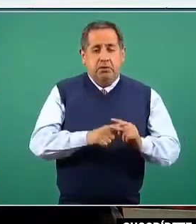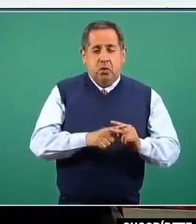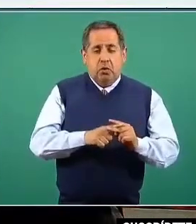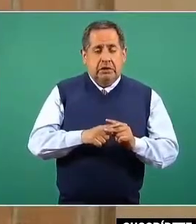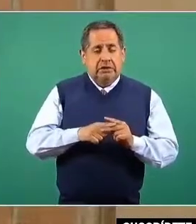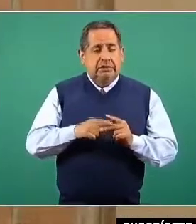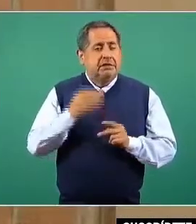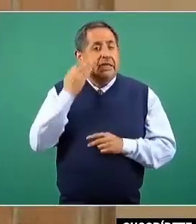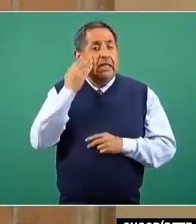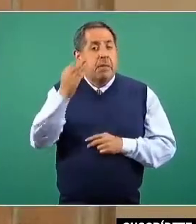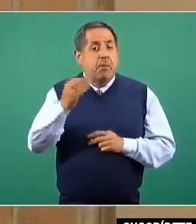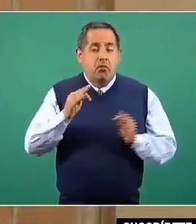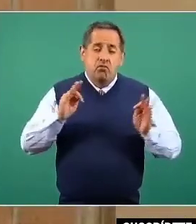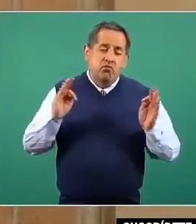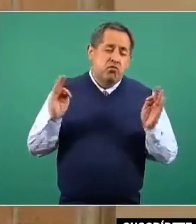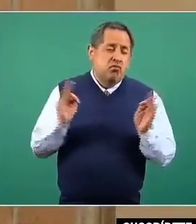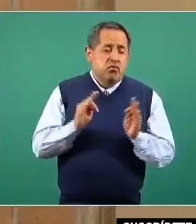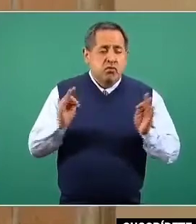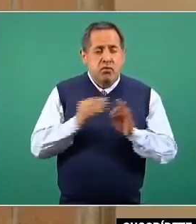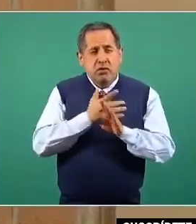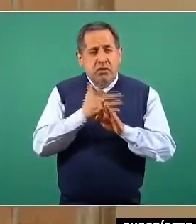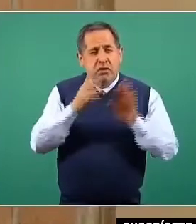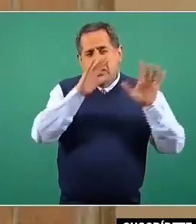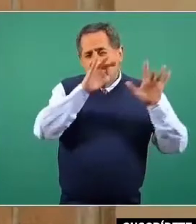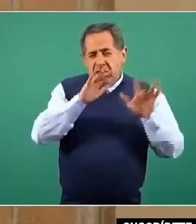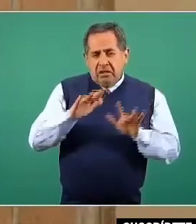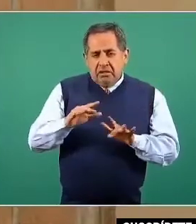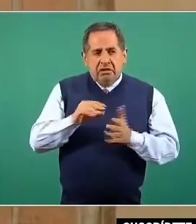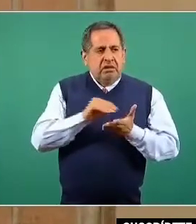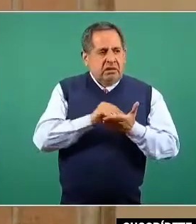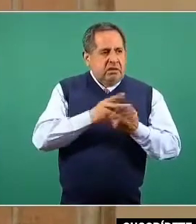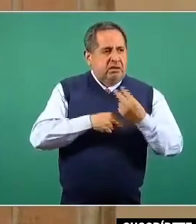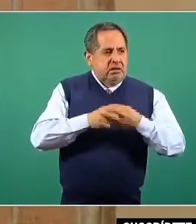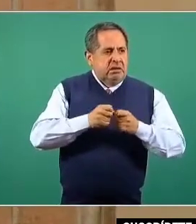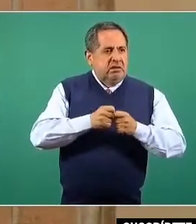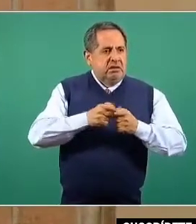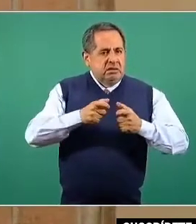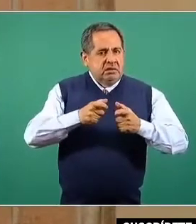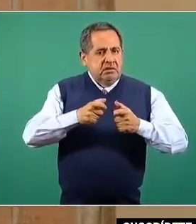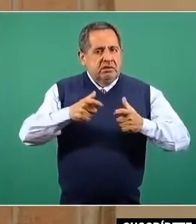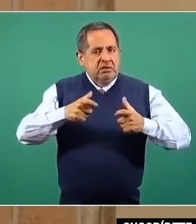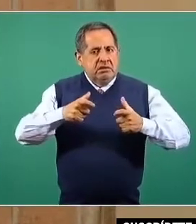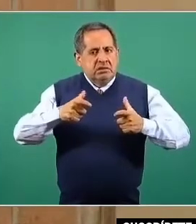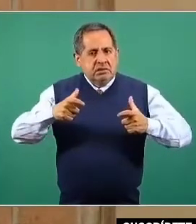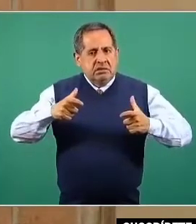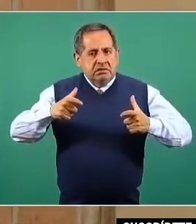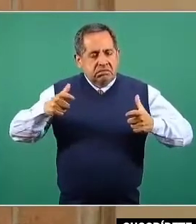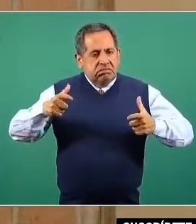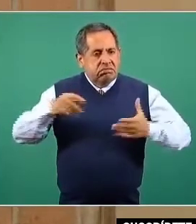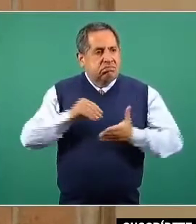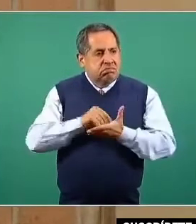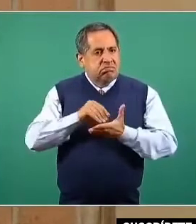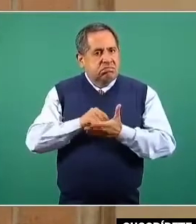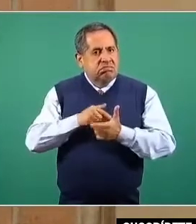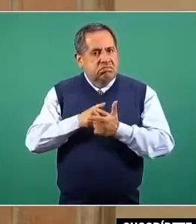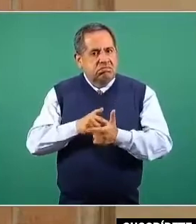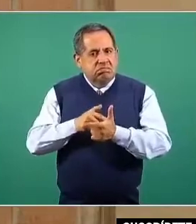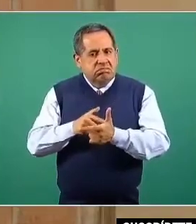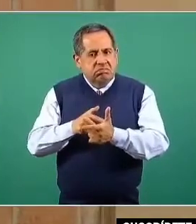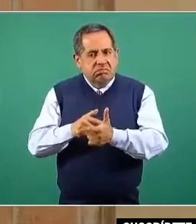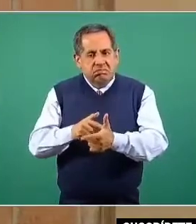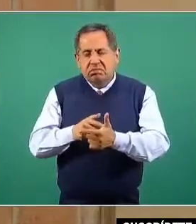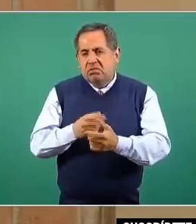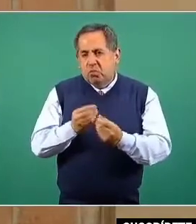invernal, prácticamente hemos tenido un incremento continuo en la generación de contagios y por lo tanto de casos.